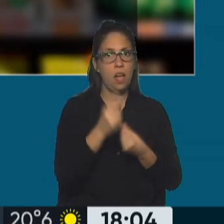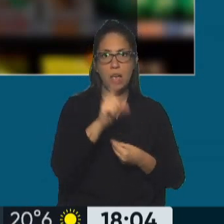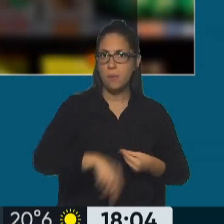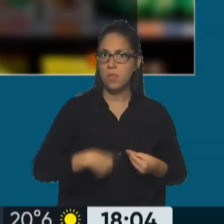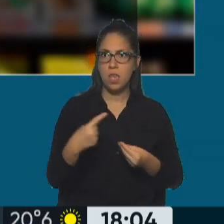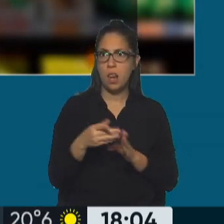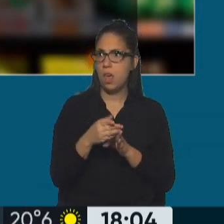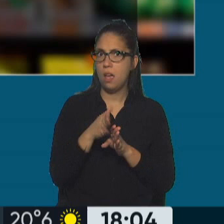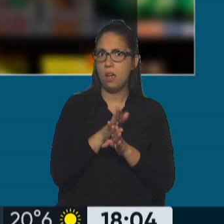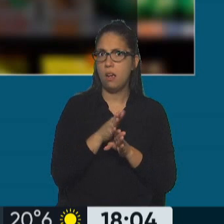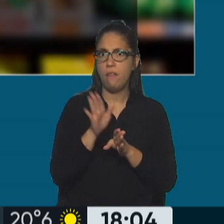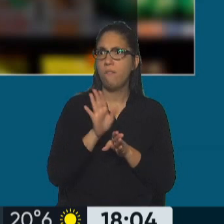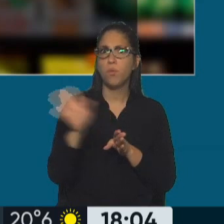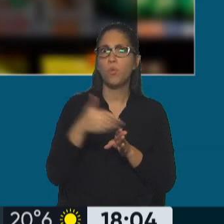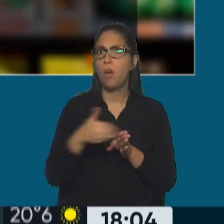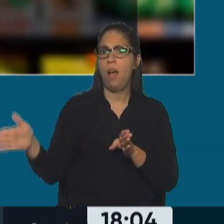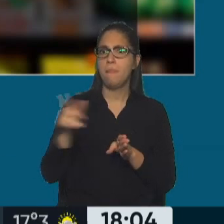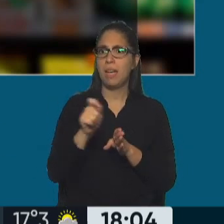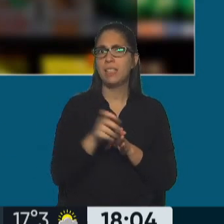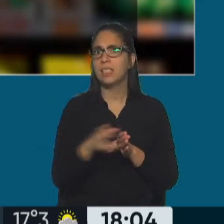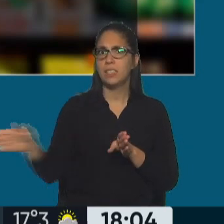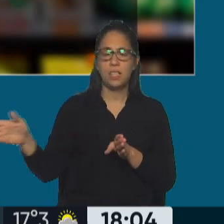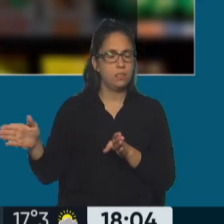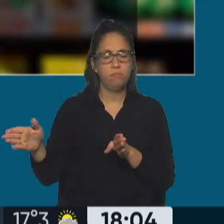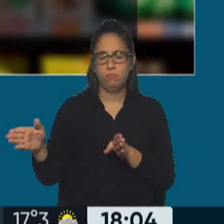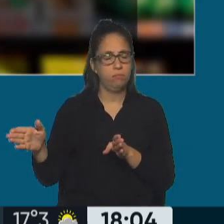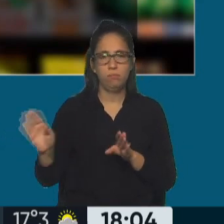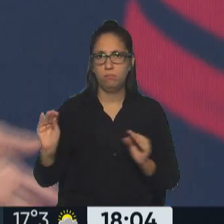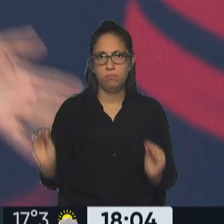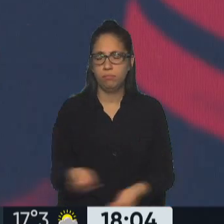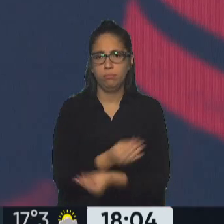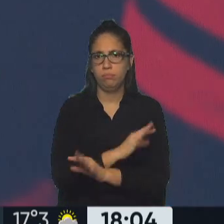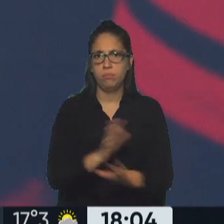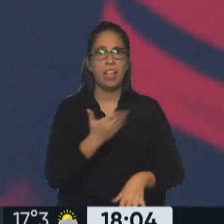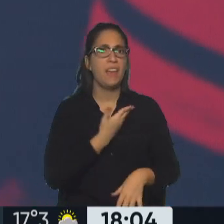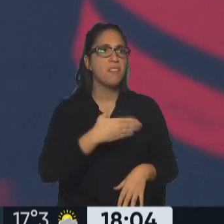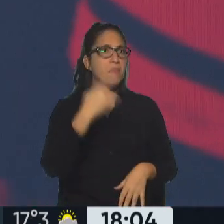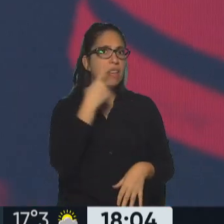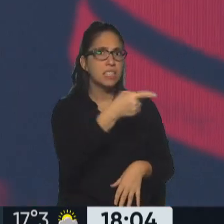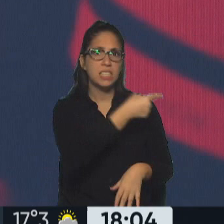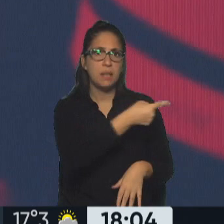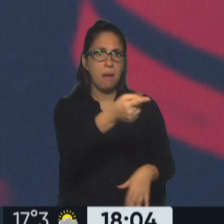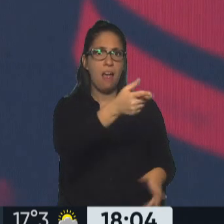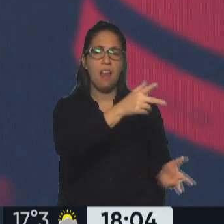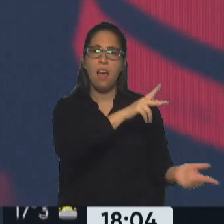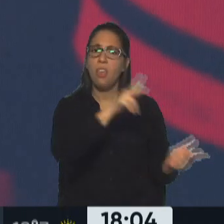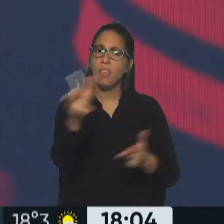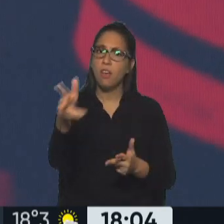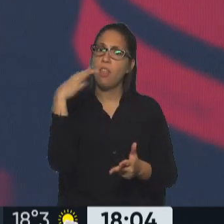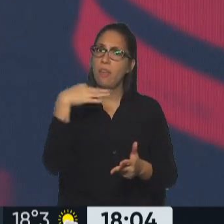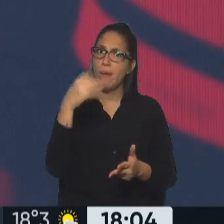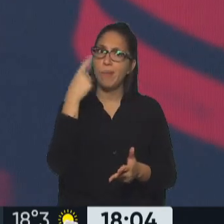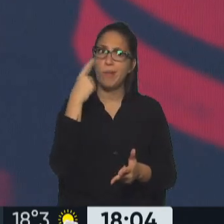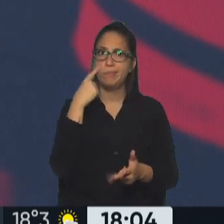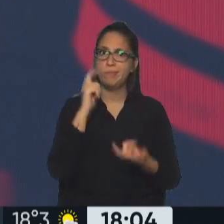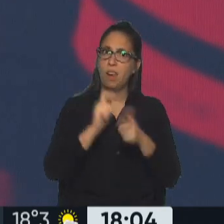los pronósticos para el año de que se pudiera tener una inflación. Bueno, ya el Fondo Monetario 60%. Esta semana había dicho, vamos a tener que